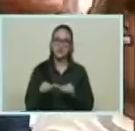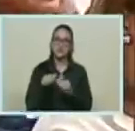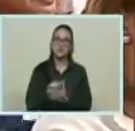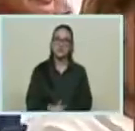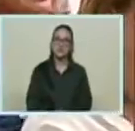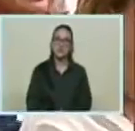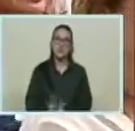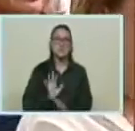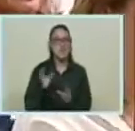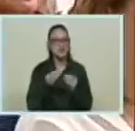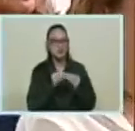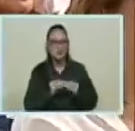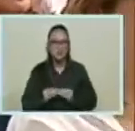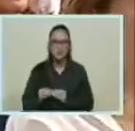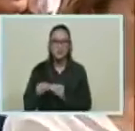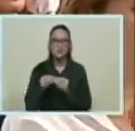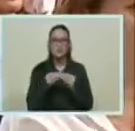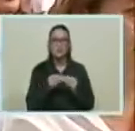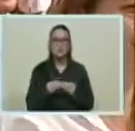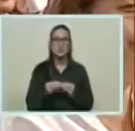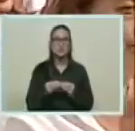Ya arreglaremos cuenta.